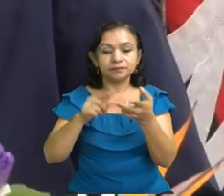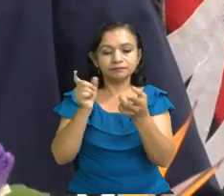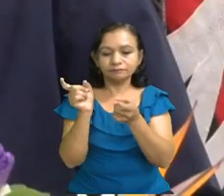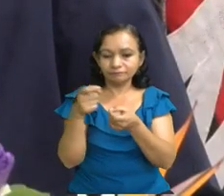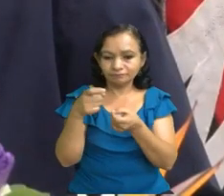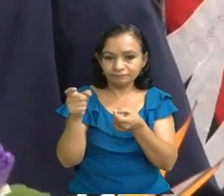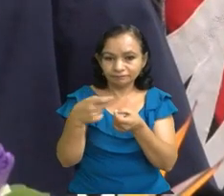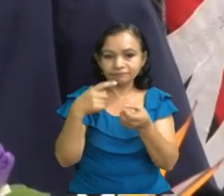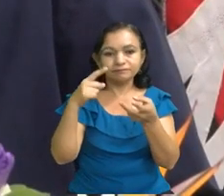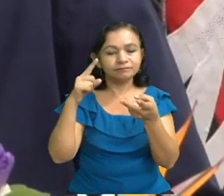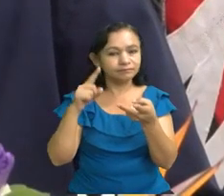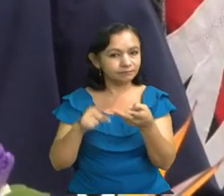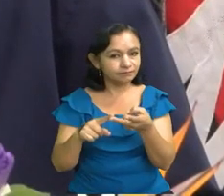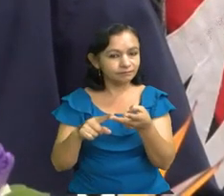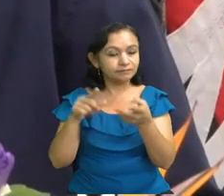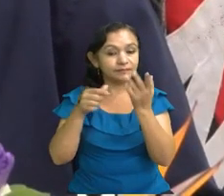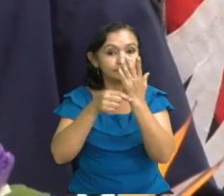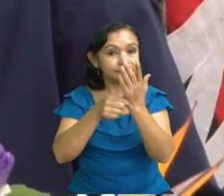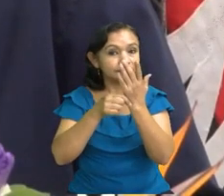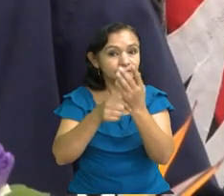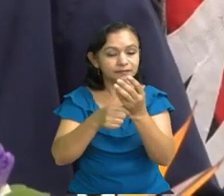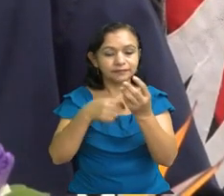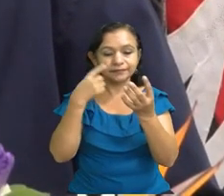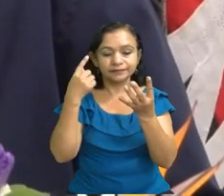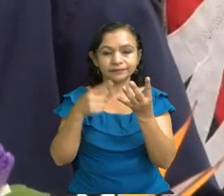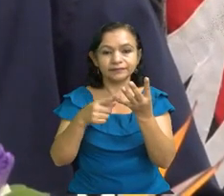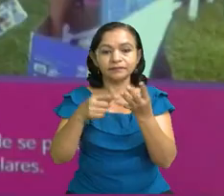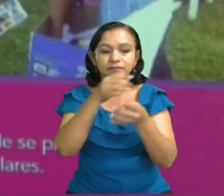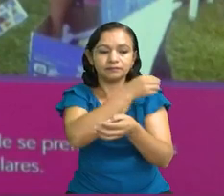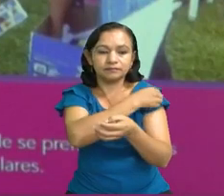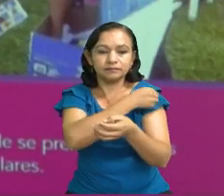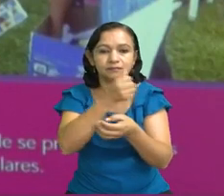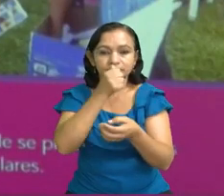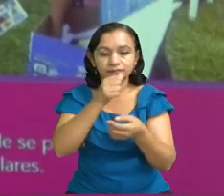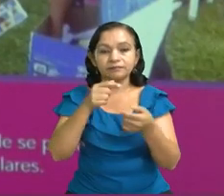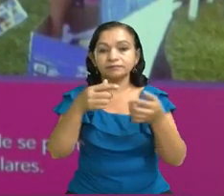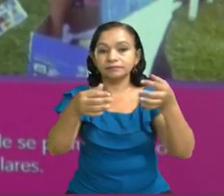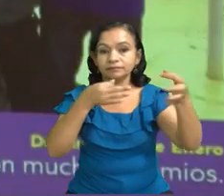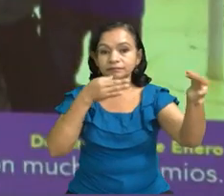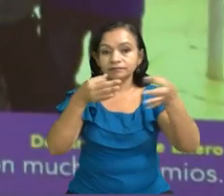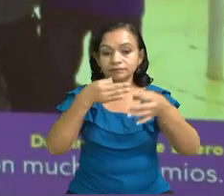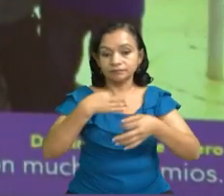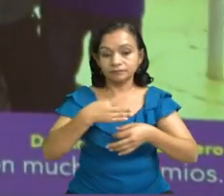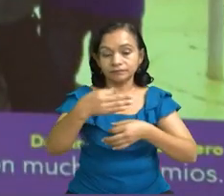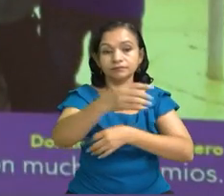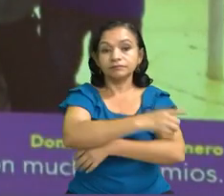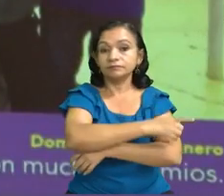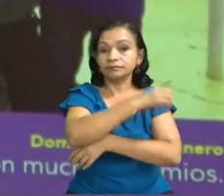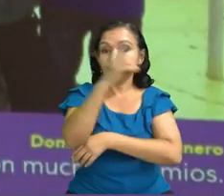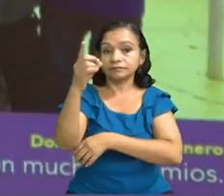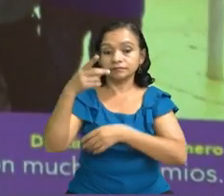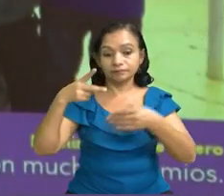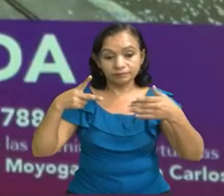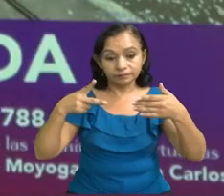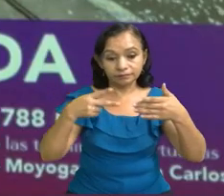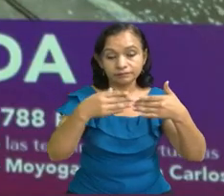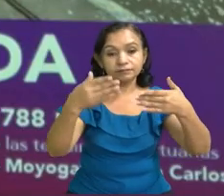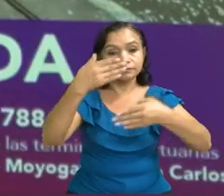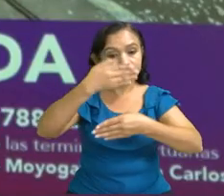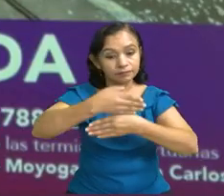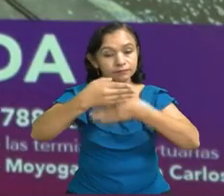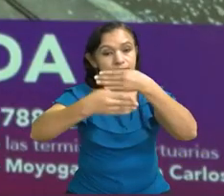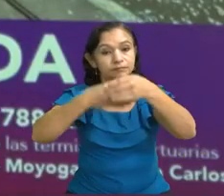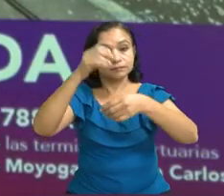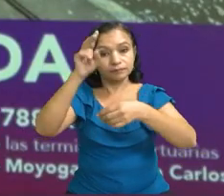camarón, carnes y licores. Manifestó que en los próximos días se inaugurará la construcción de la